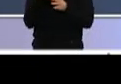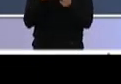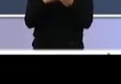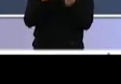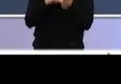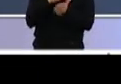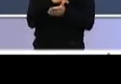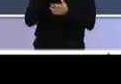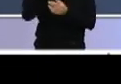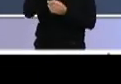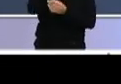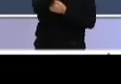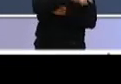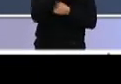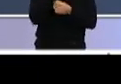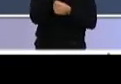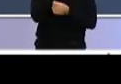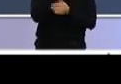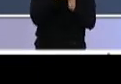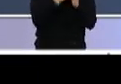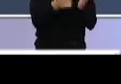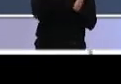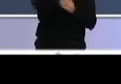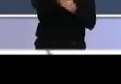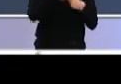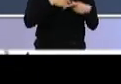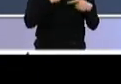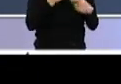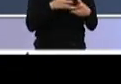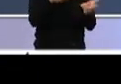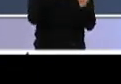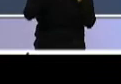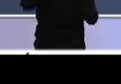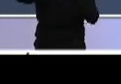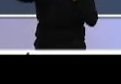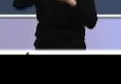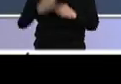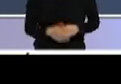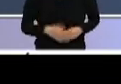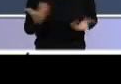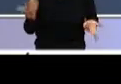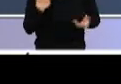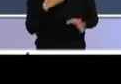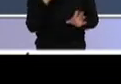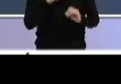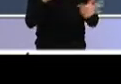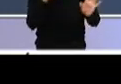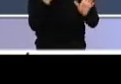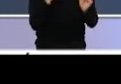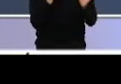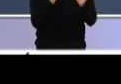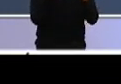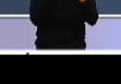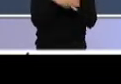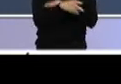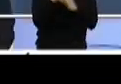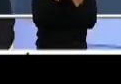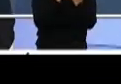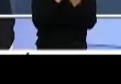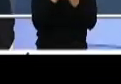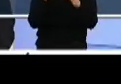pasando, pues estaban tan padres los libros que las personas se los llevaban, ¿no? Y bueno, estaban totalmente contemplados para eso, incluso los del metro